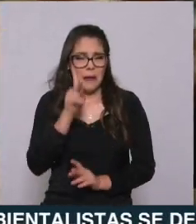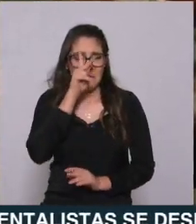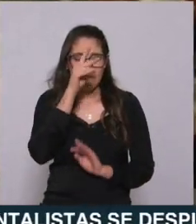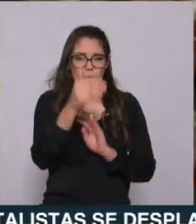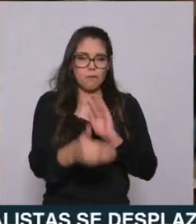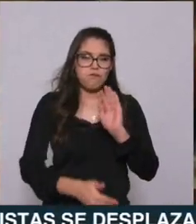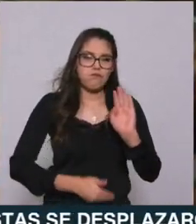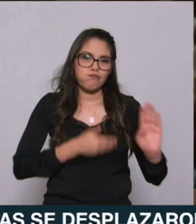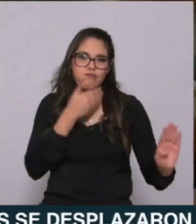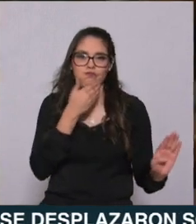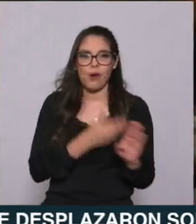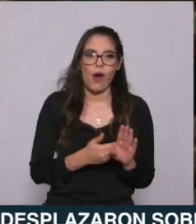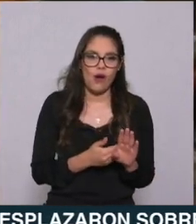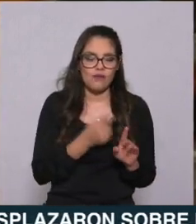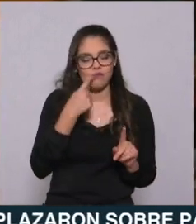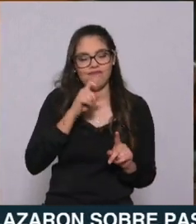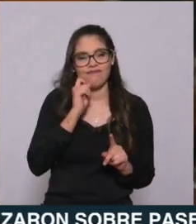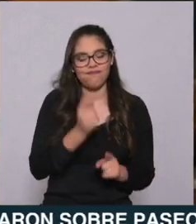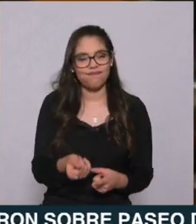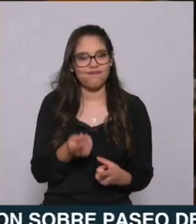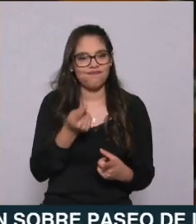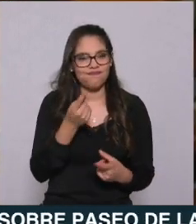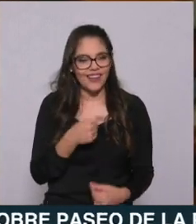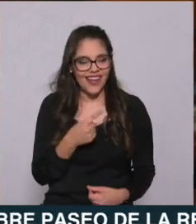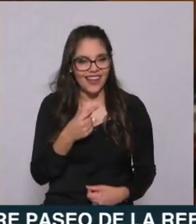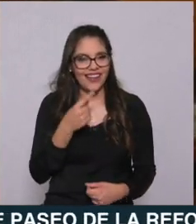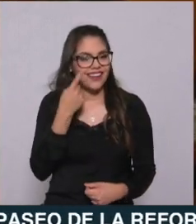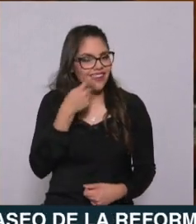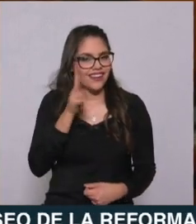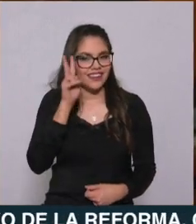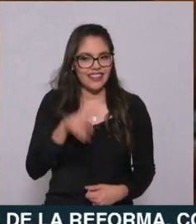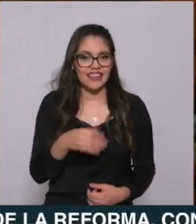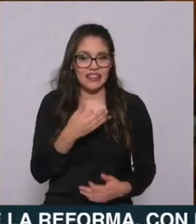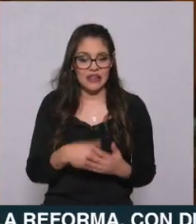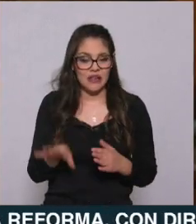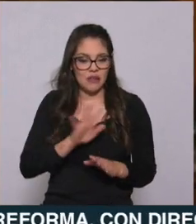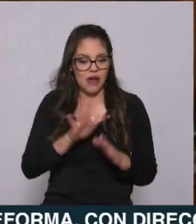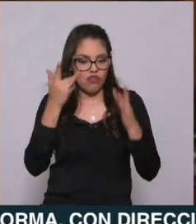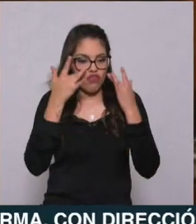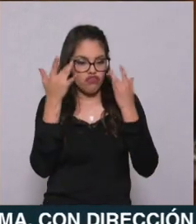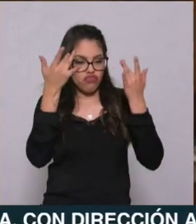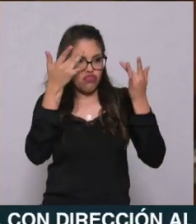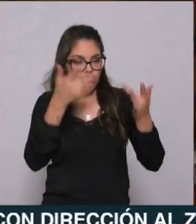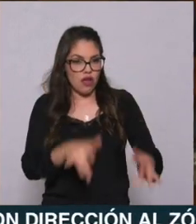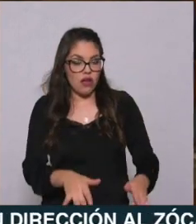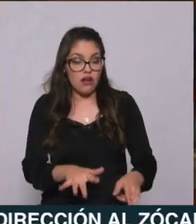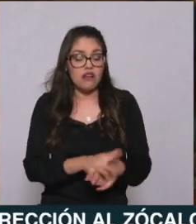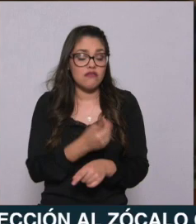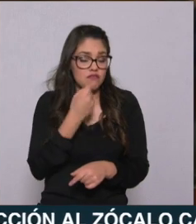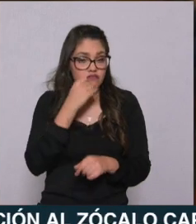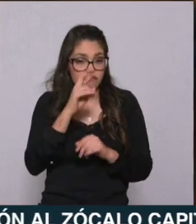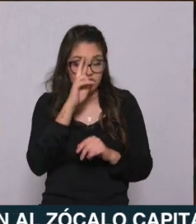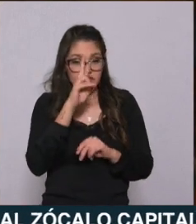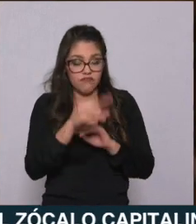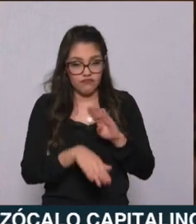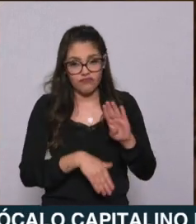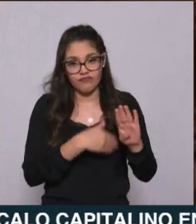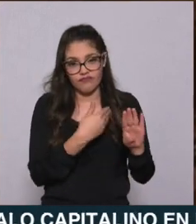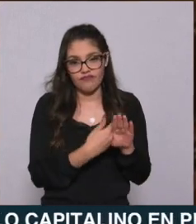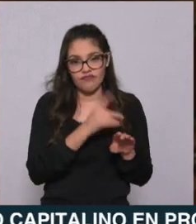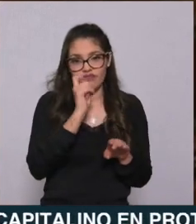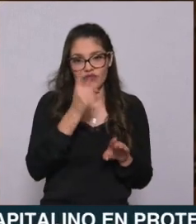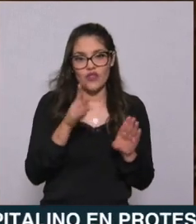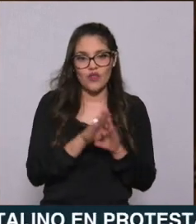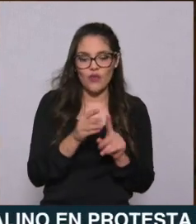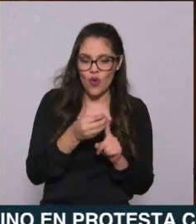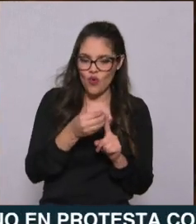cívico policial que a final de cuentas lo ha destituido y ha violentado también, insisto, lo que es el